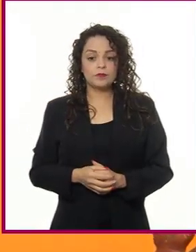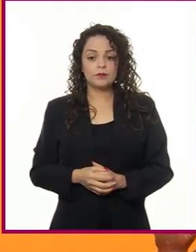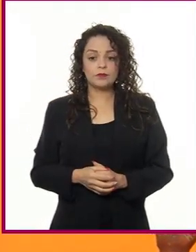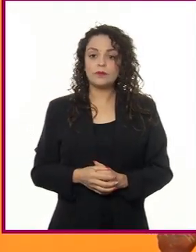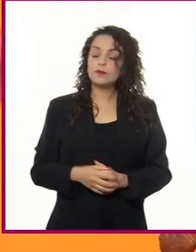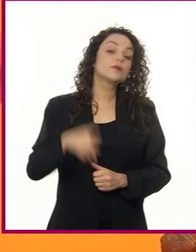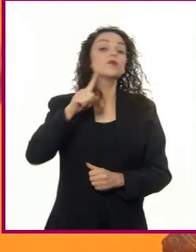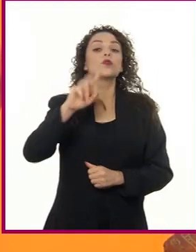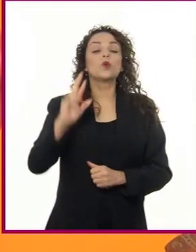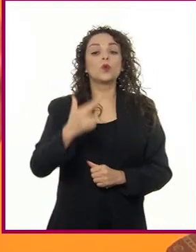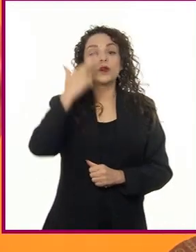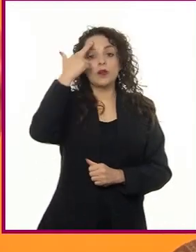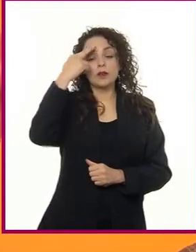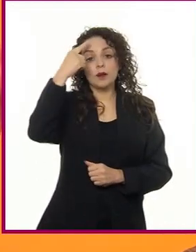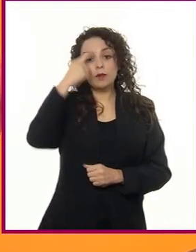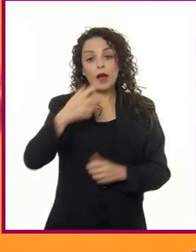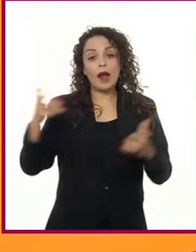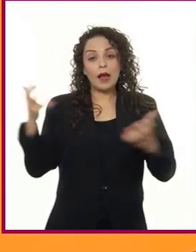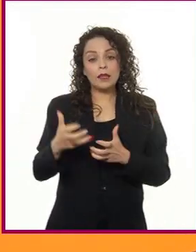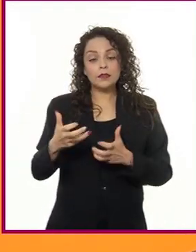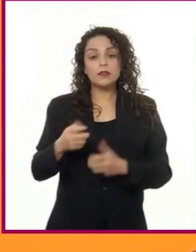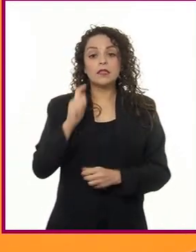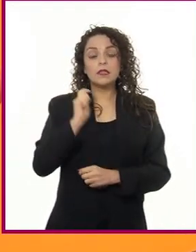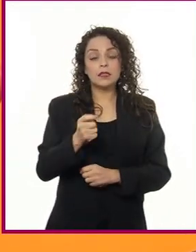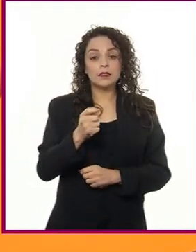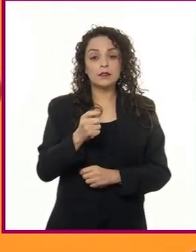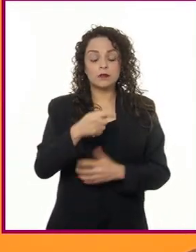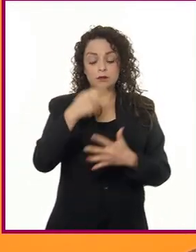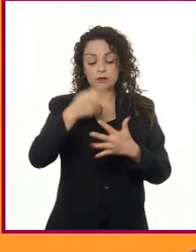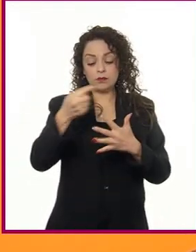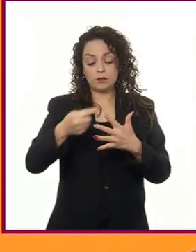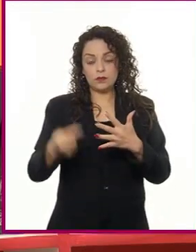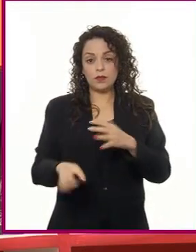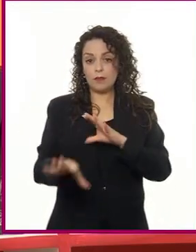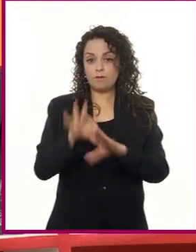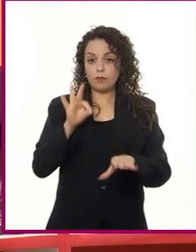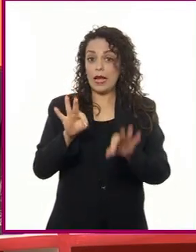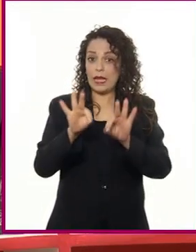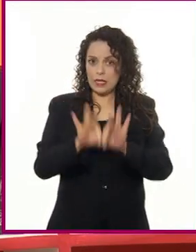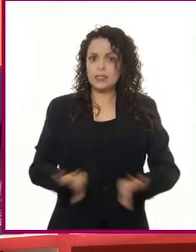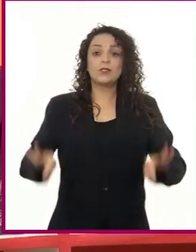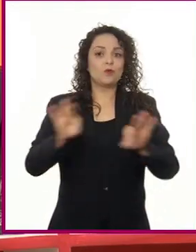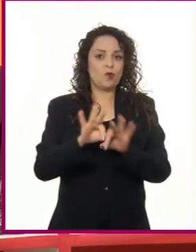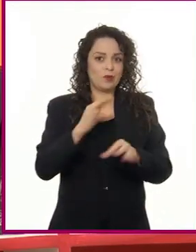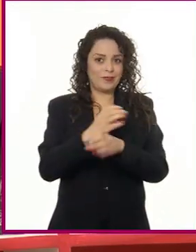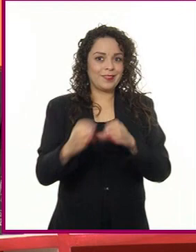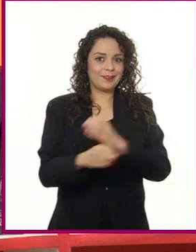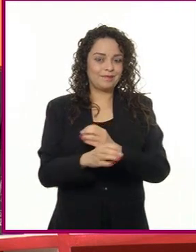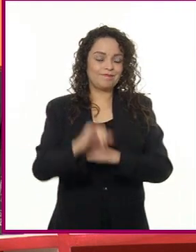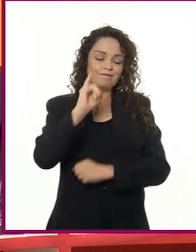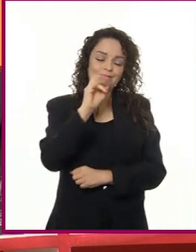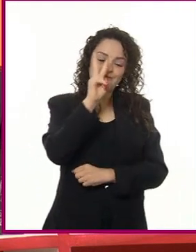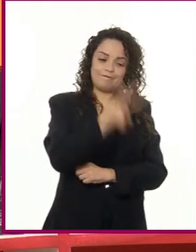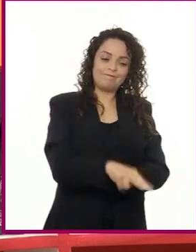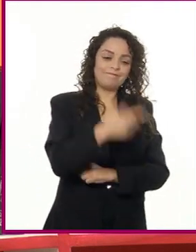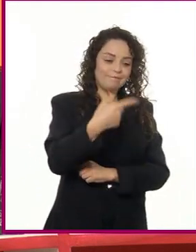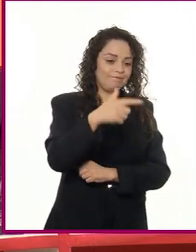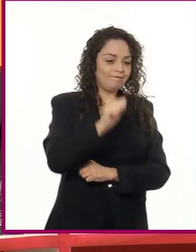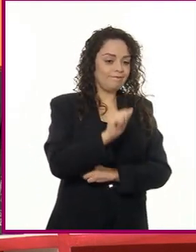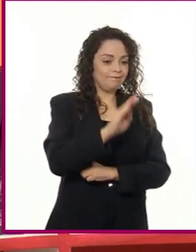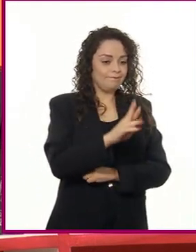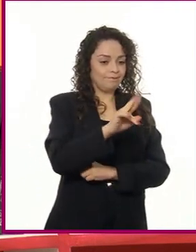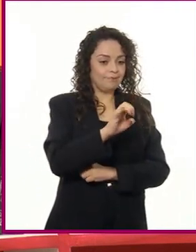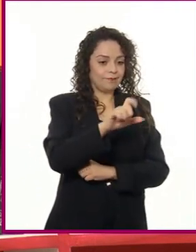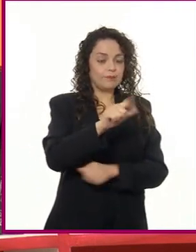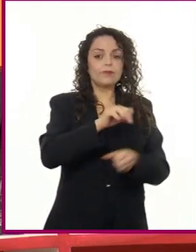¿Recuerdan que para hacerlo tomaron en cuenta puntos muy importantes? En efecto, Gabriela, uno de